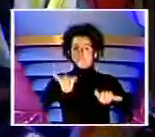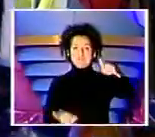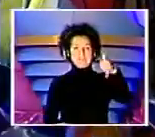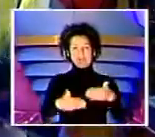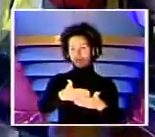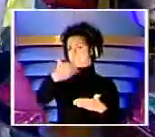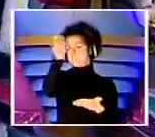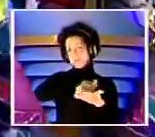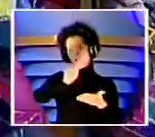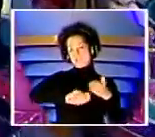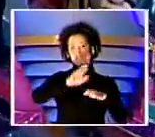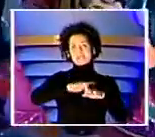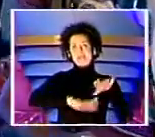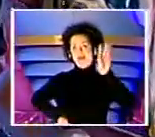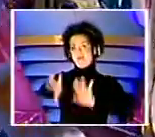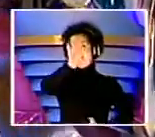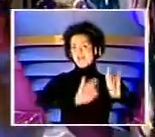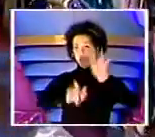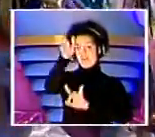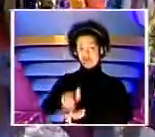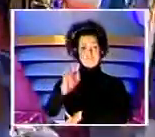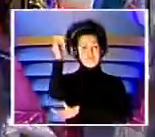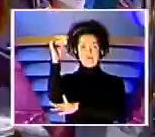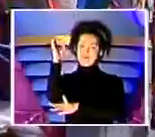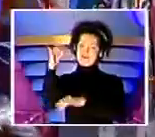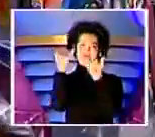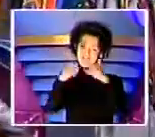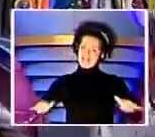elegir al pregonero de nuestras fiestas y no